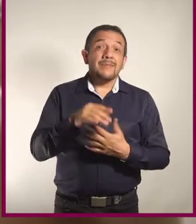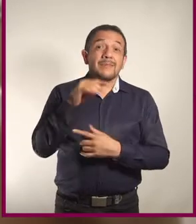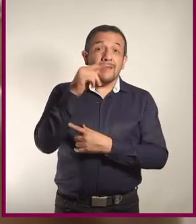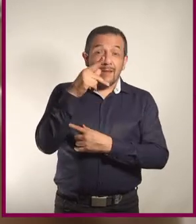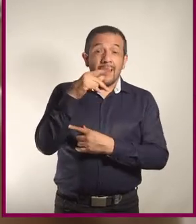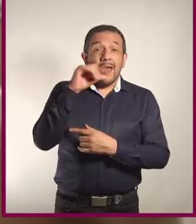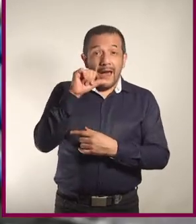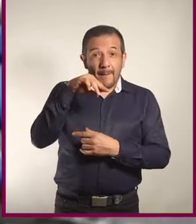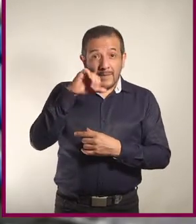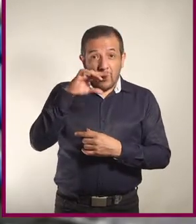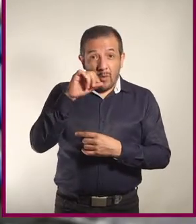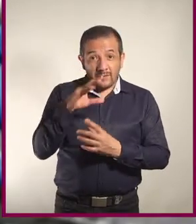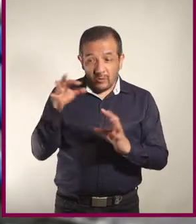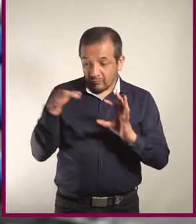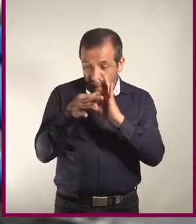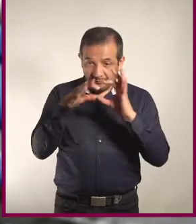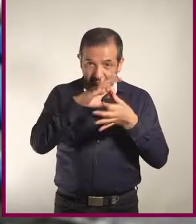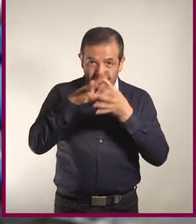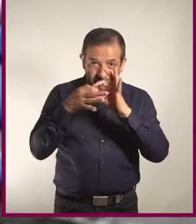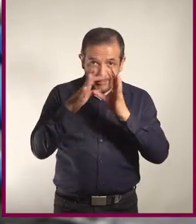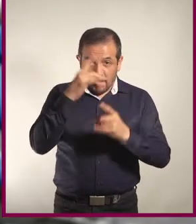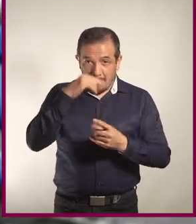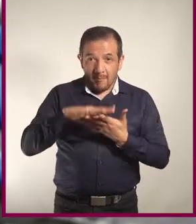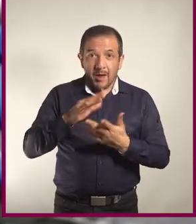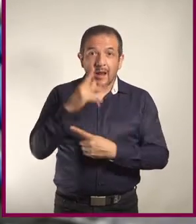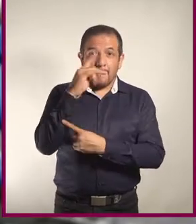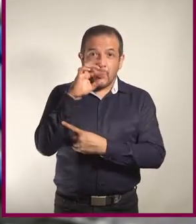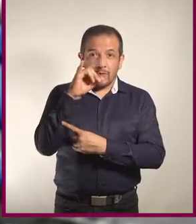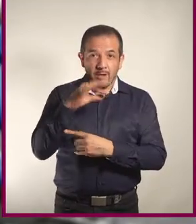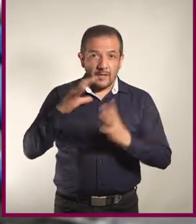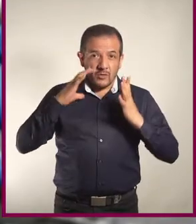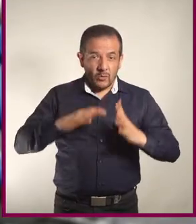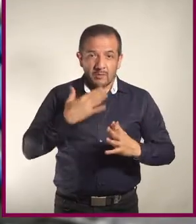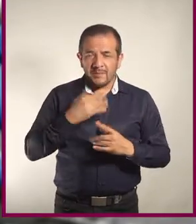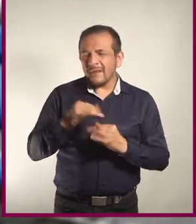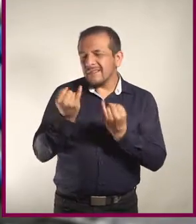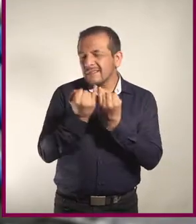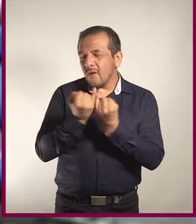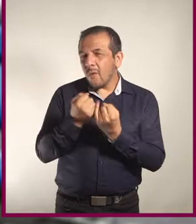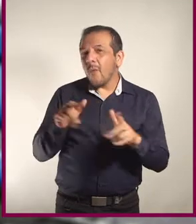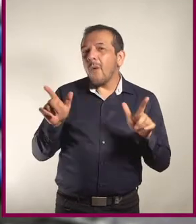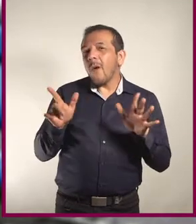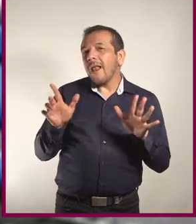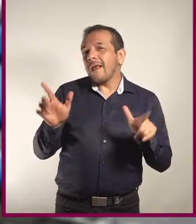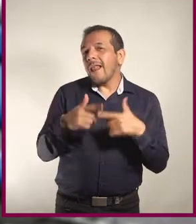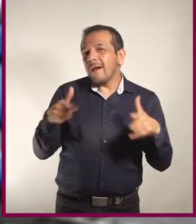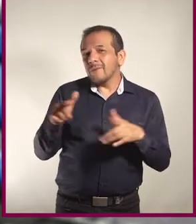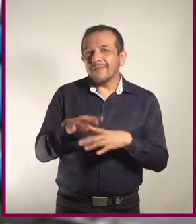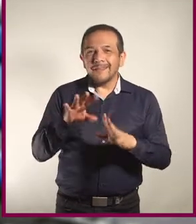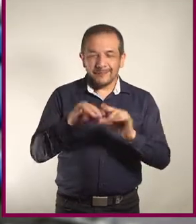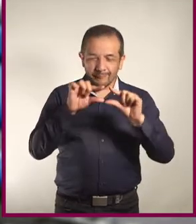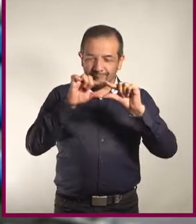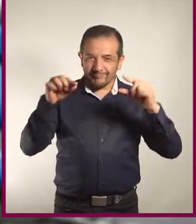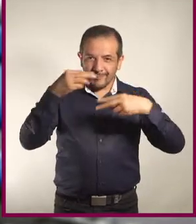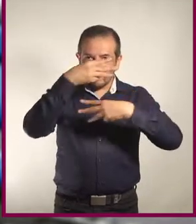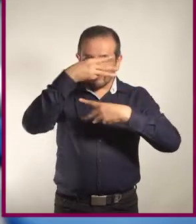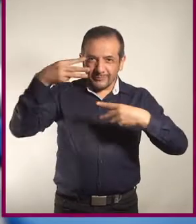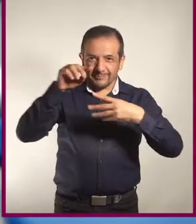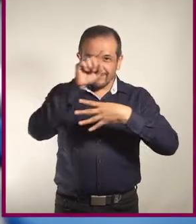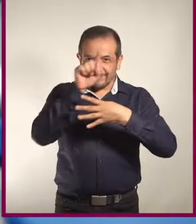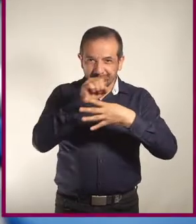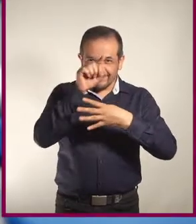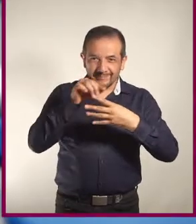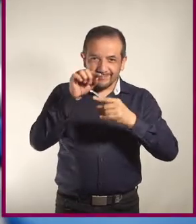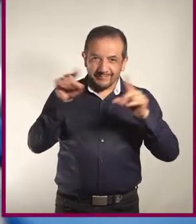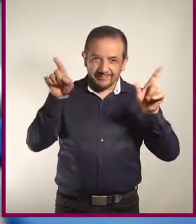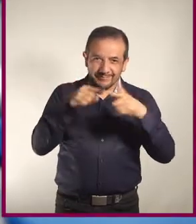proteínas que necesitamos. Es como la música. En total, hay solo 12 notas disponibles para combinarlas y hacer música. Pero,